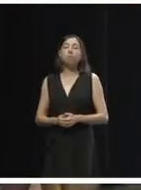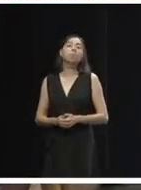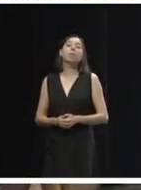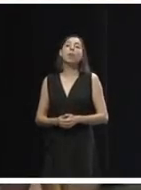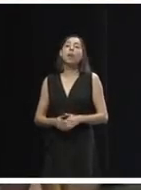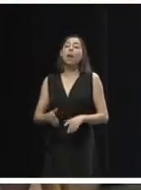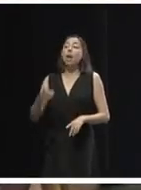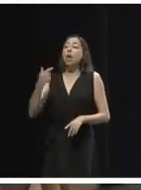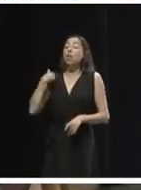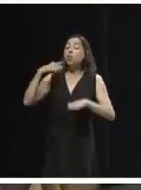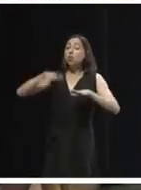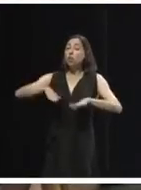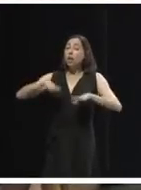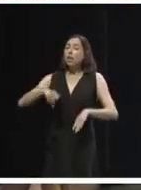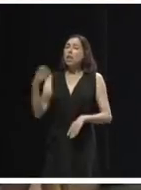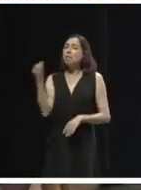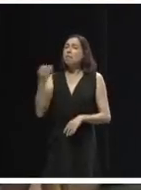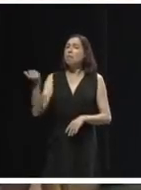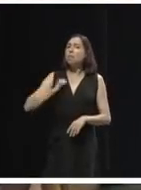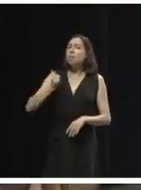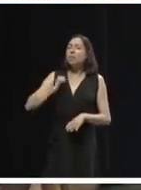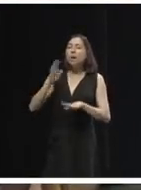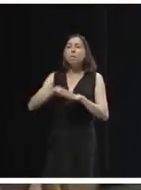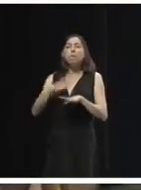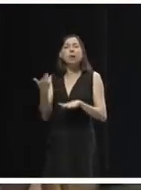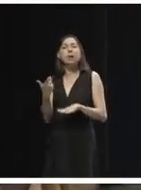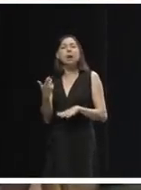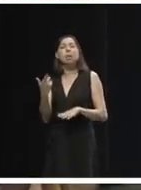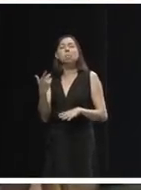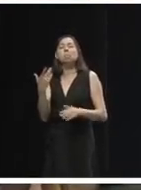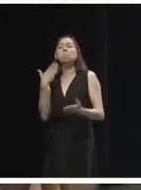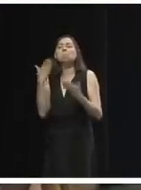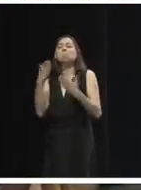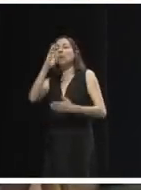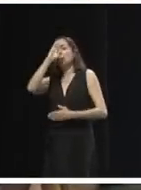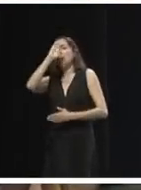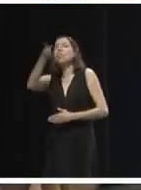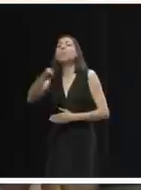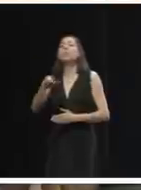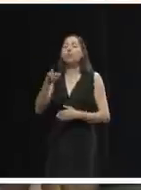tengo que aprovechar para dirigirme al señor Feijóo.